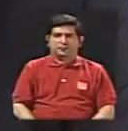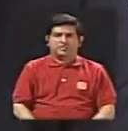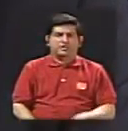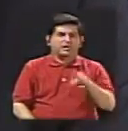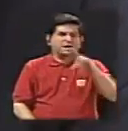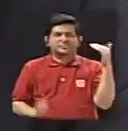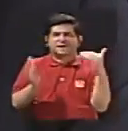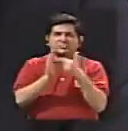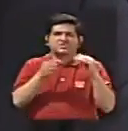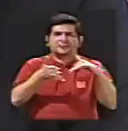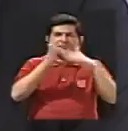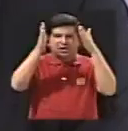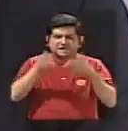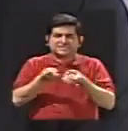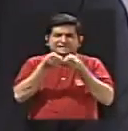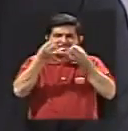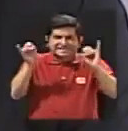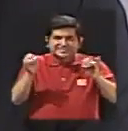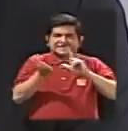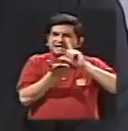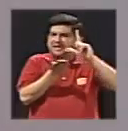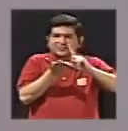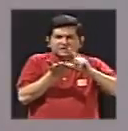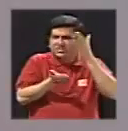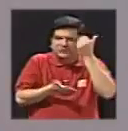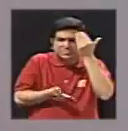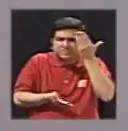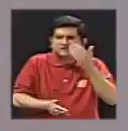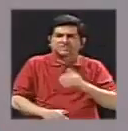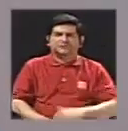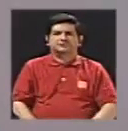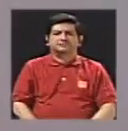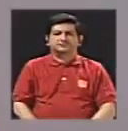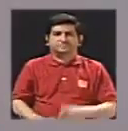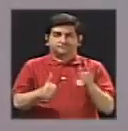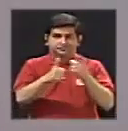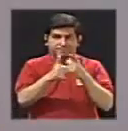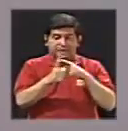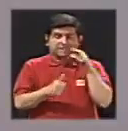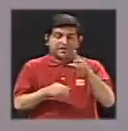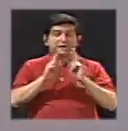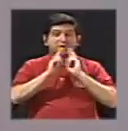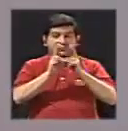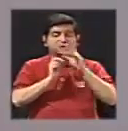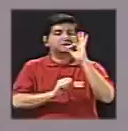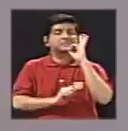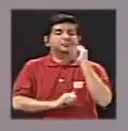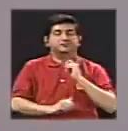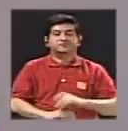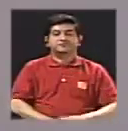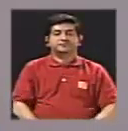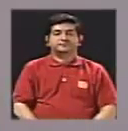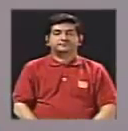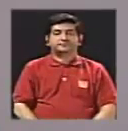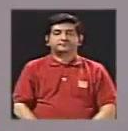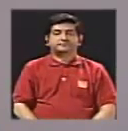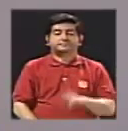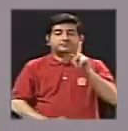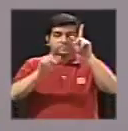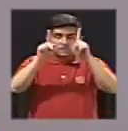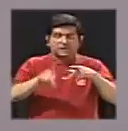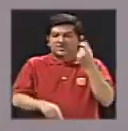cientos de miles de estudiantes sin ir a lecciones. Bueno, primero, eso se responde muy bien, porque una